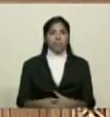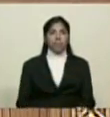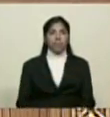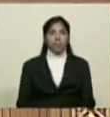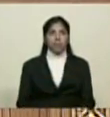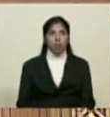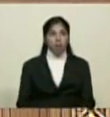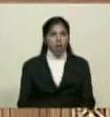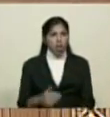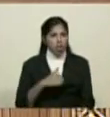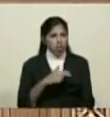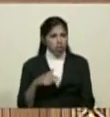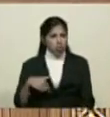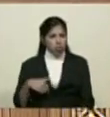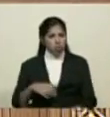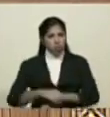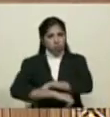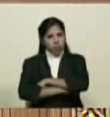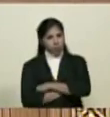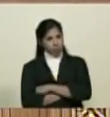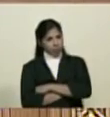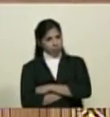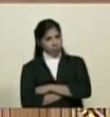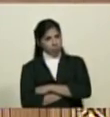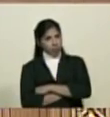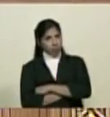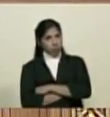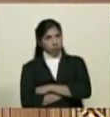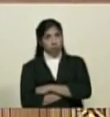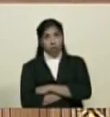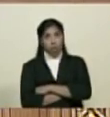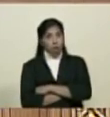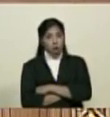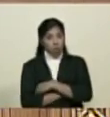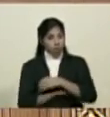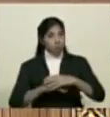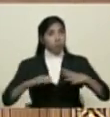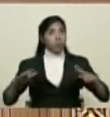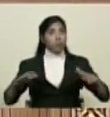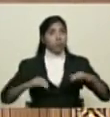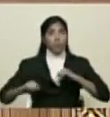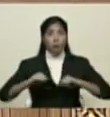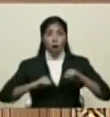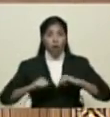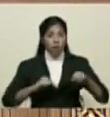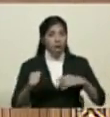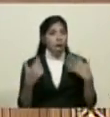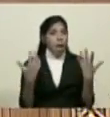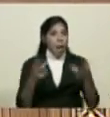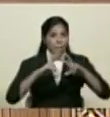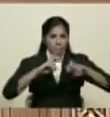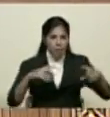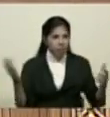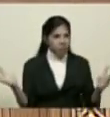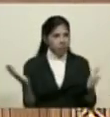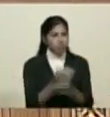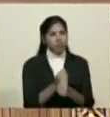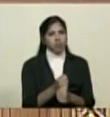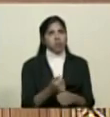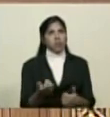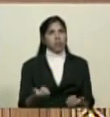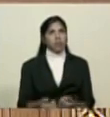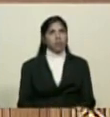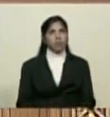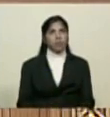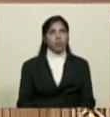podemos quedarnos de brazos cruzados frente a eso. No podemos, es un punto de honor. Porque, ya les